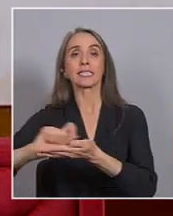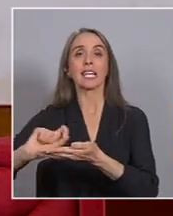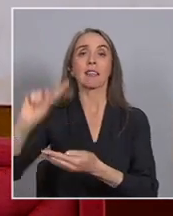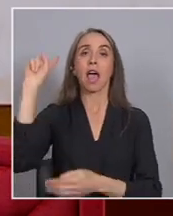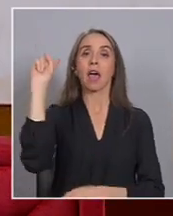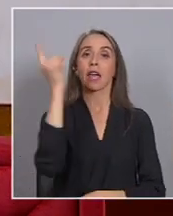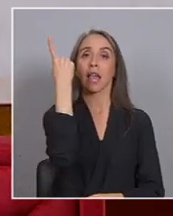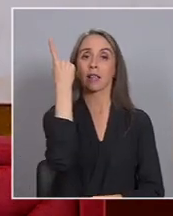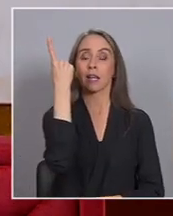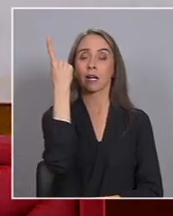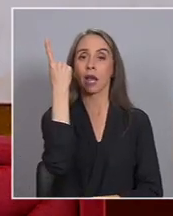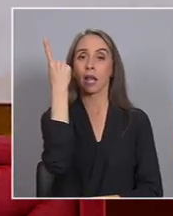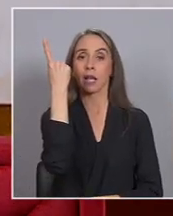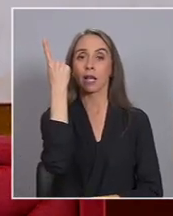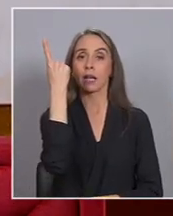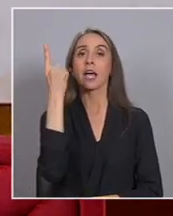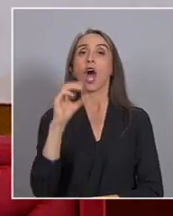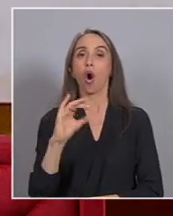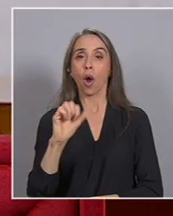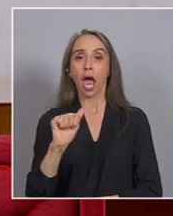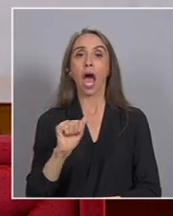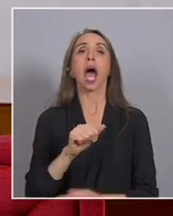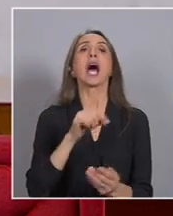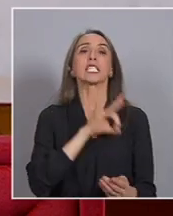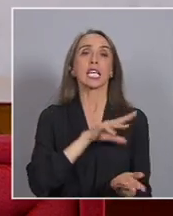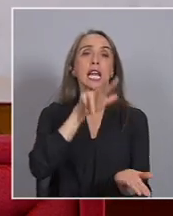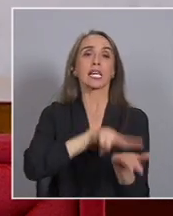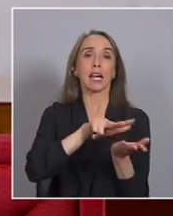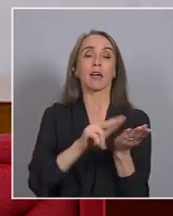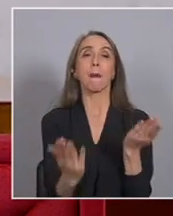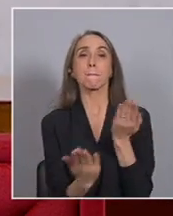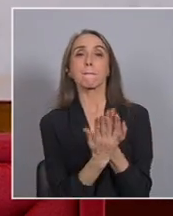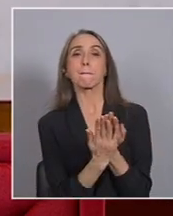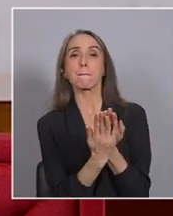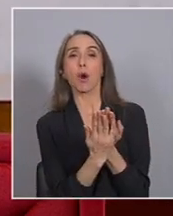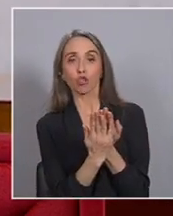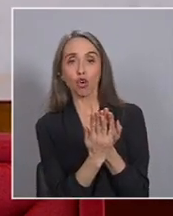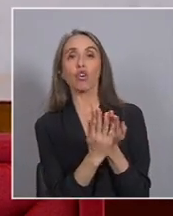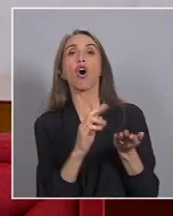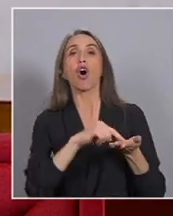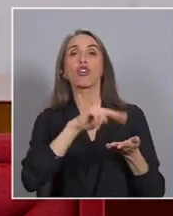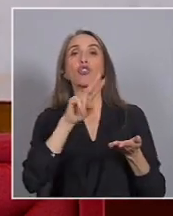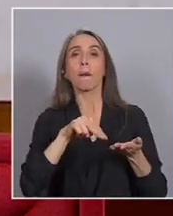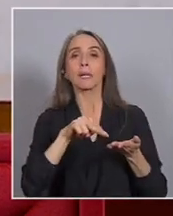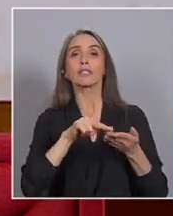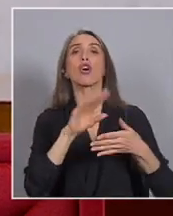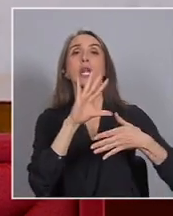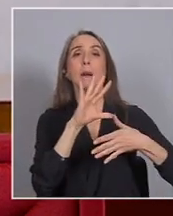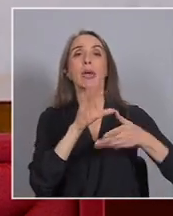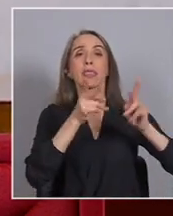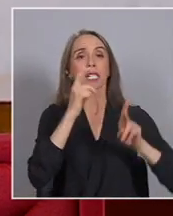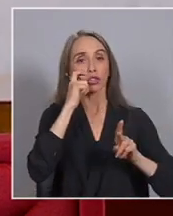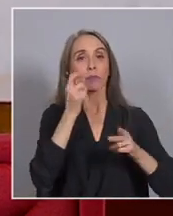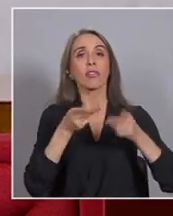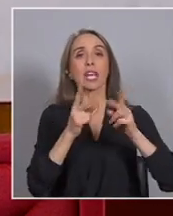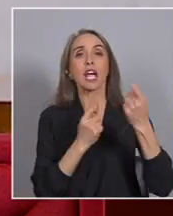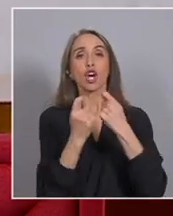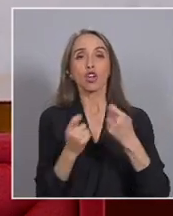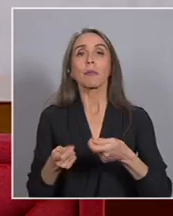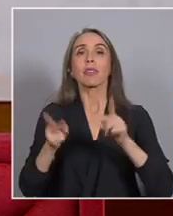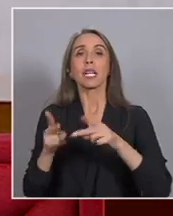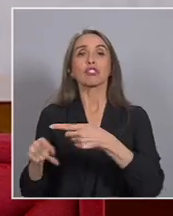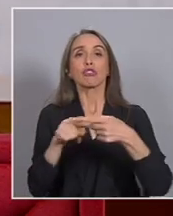General de esa entidad, la ratificación del protocolo adicional a la Convención Americana de Derechos Humanos en materia de derechos económicos,